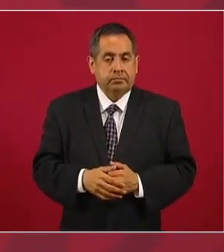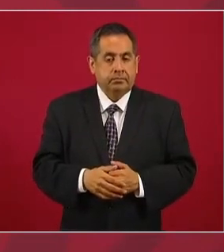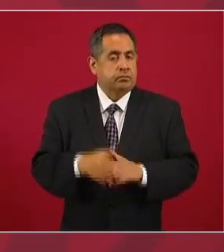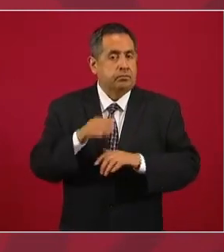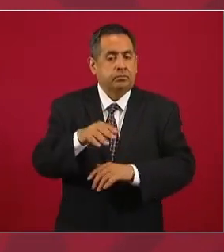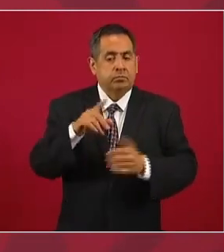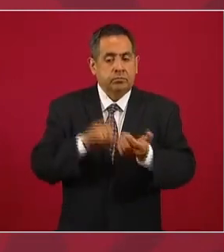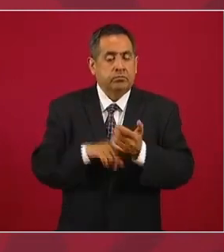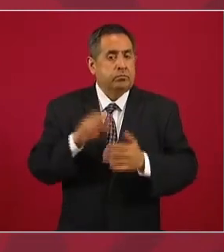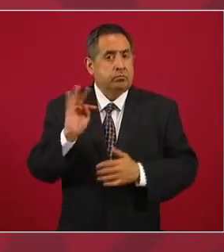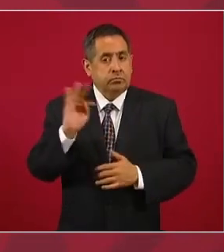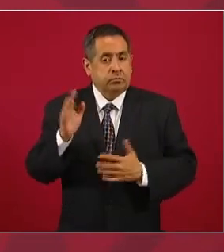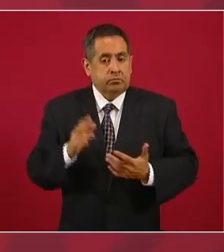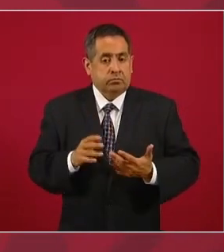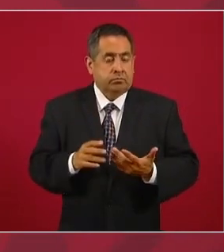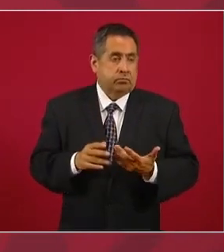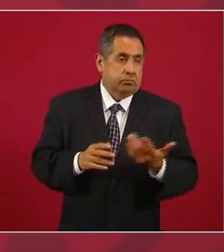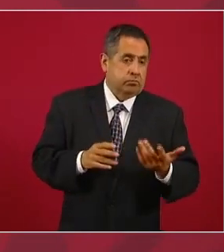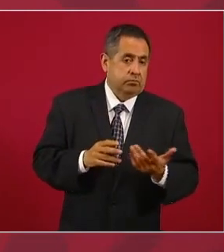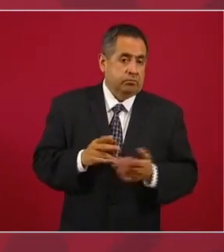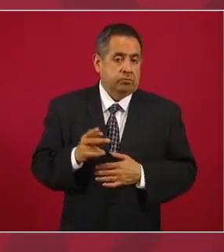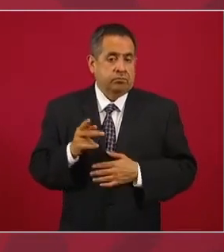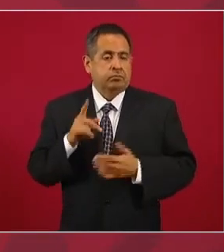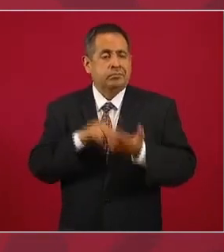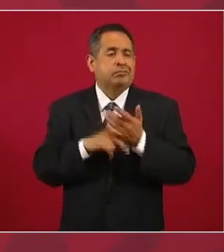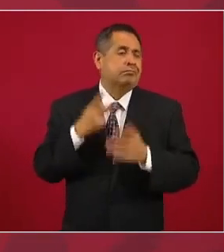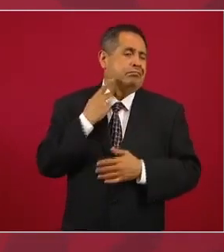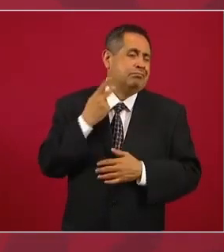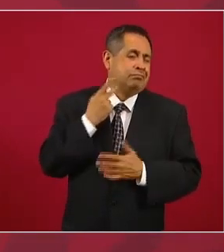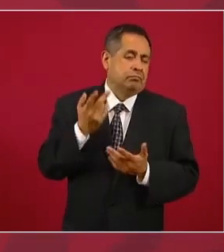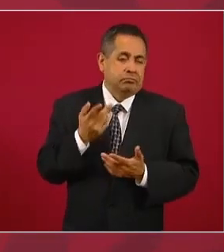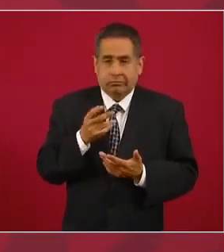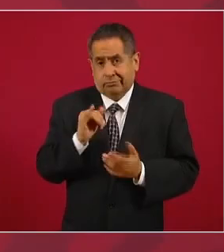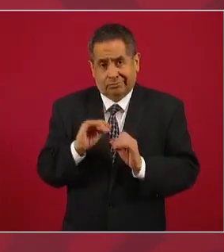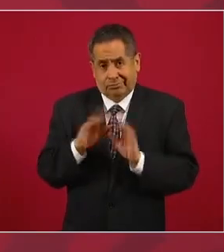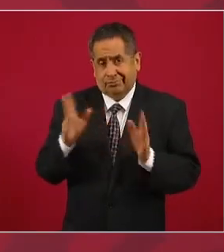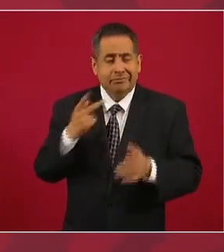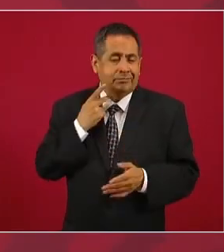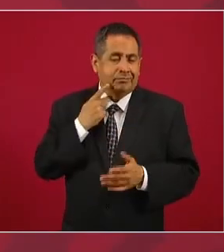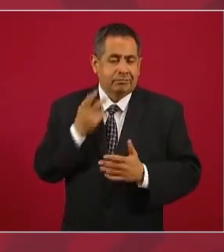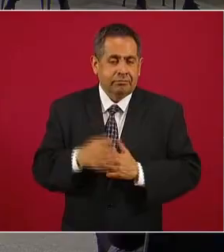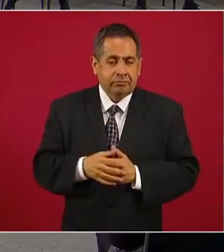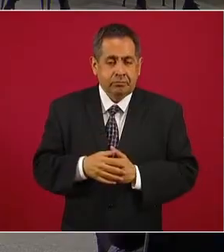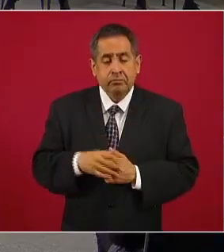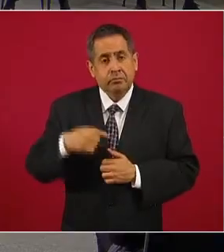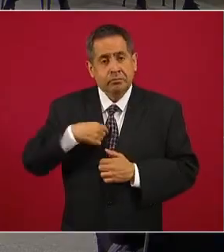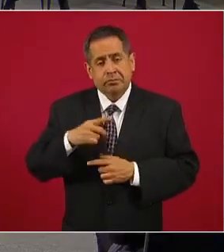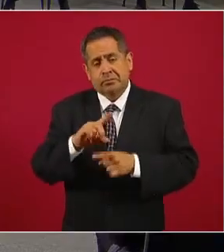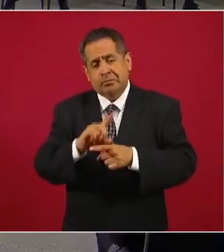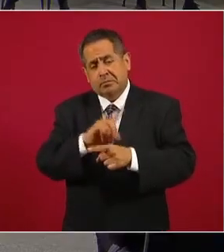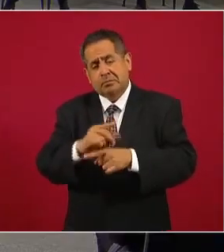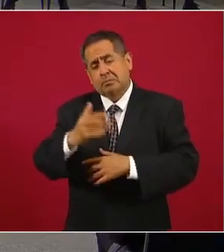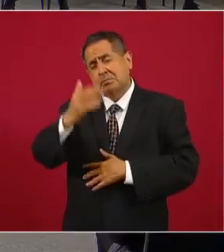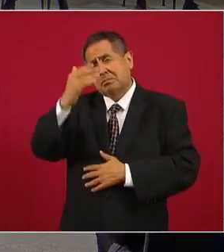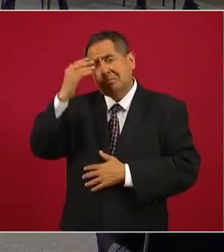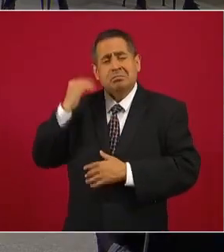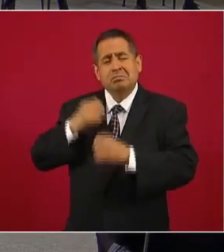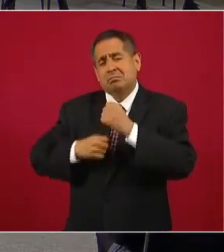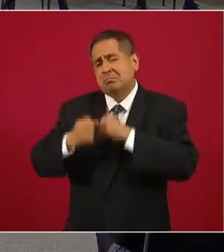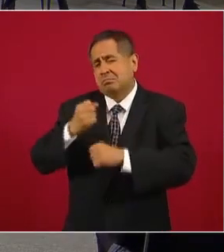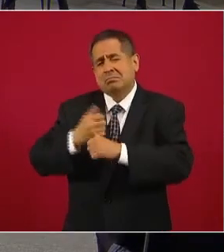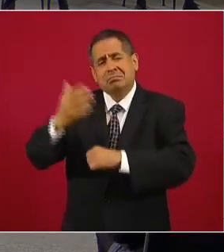Acerca de que si es un asunto político, pues sí, esto lo vengo planteando desde hace mucho